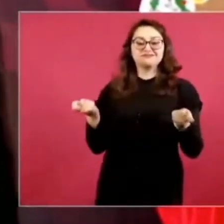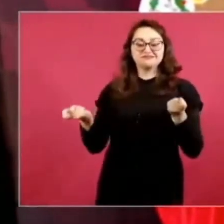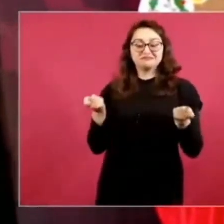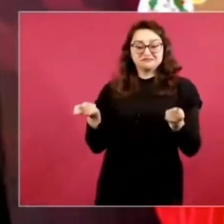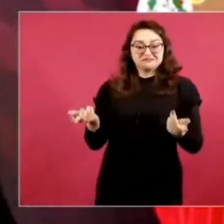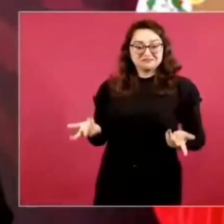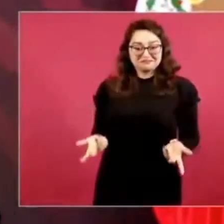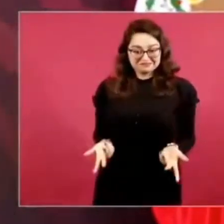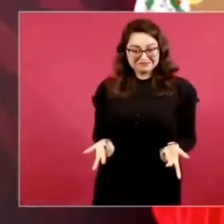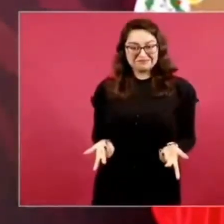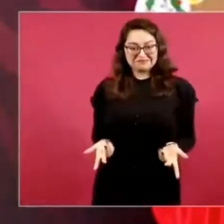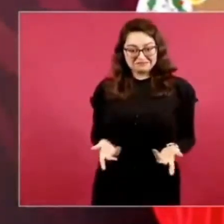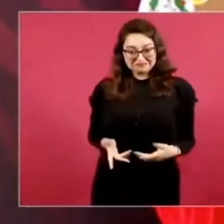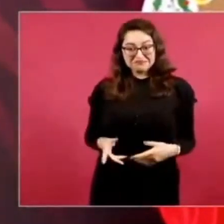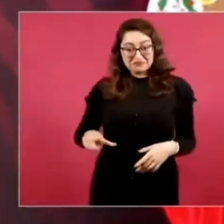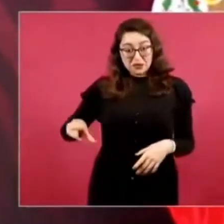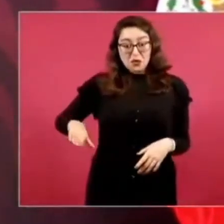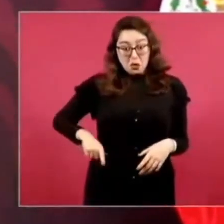el Estado